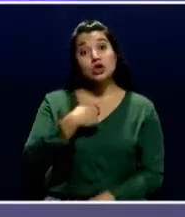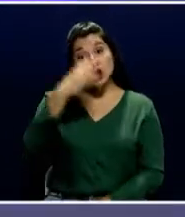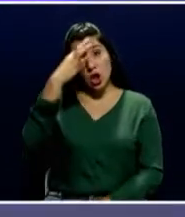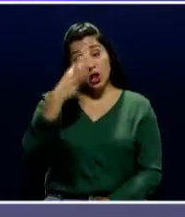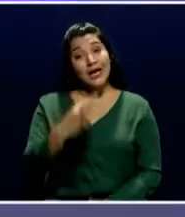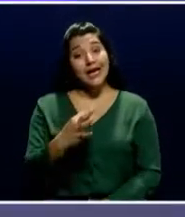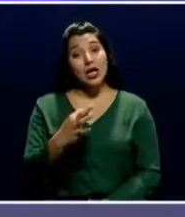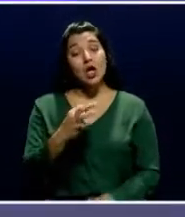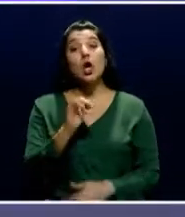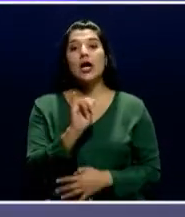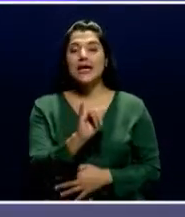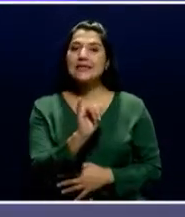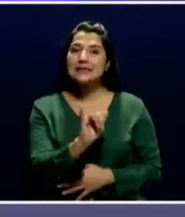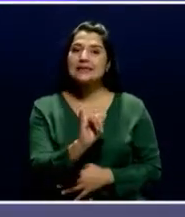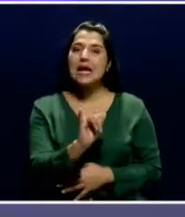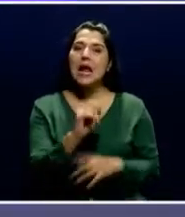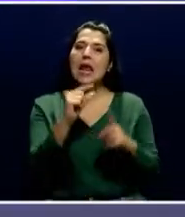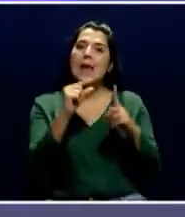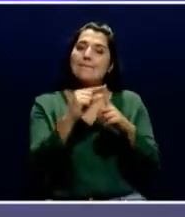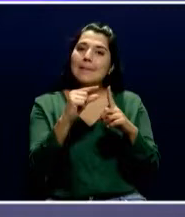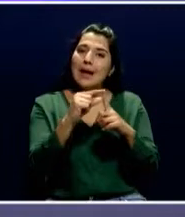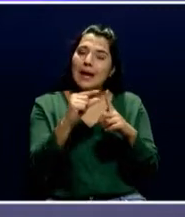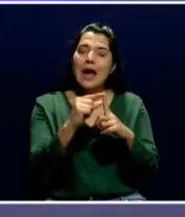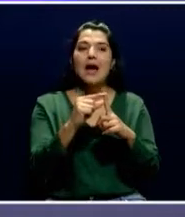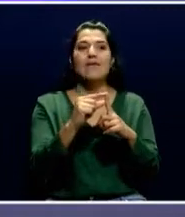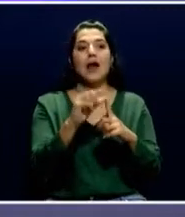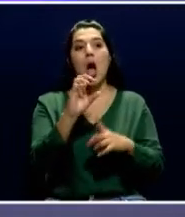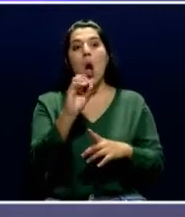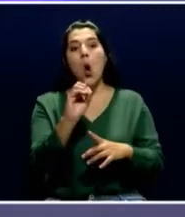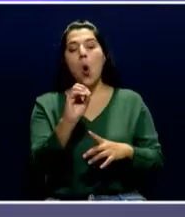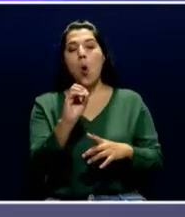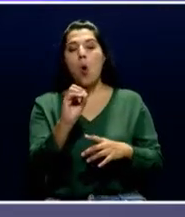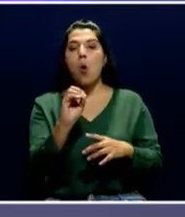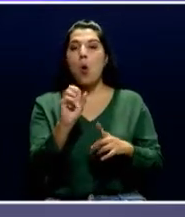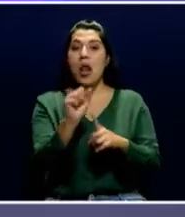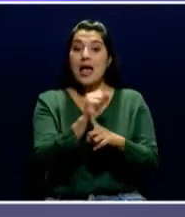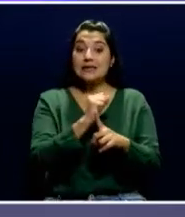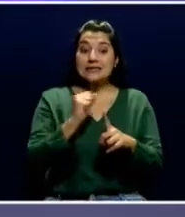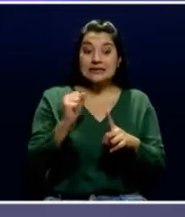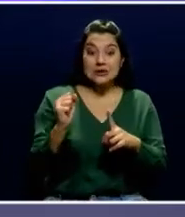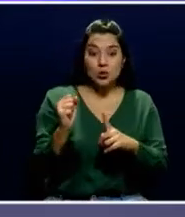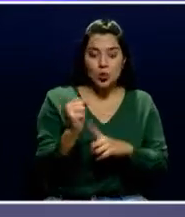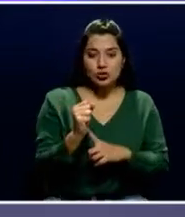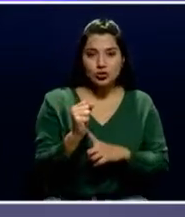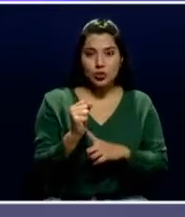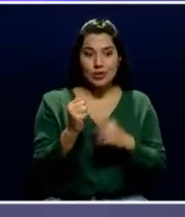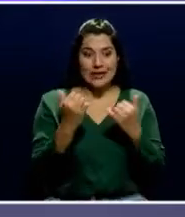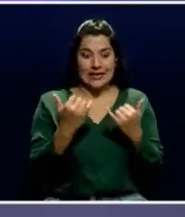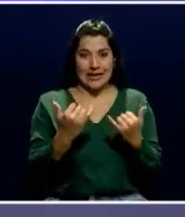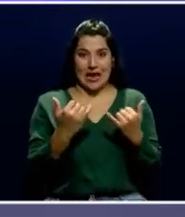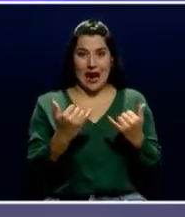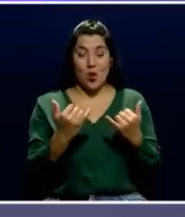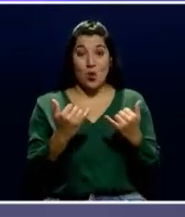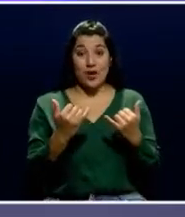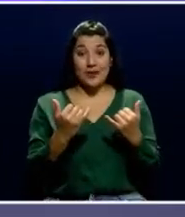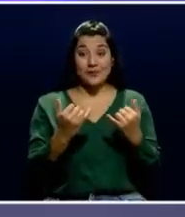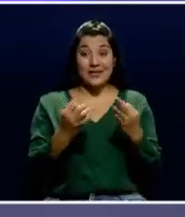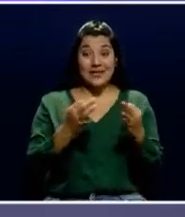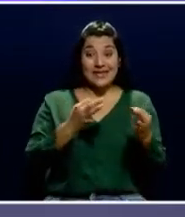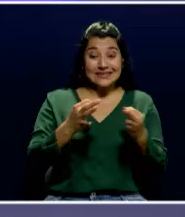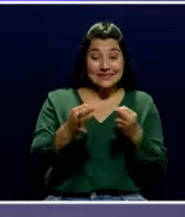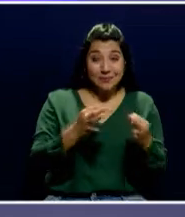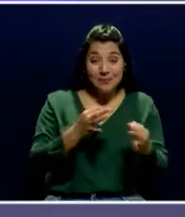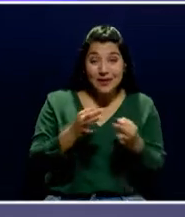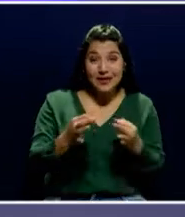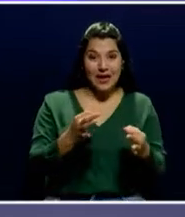es exactamente la palabra, la situación que describe el momento que atraviesa el